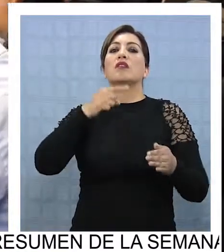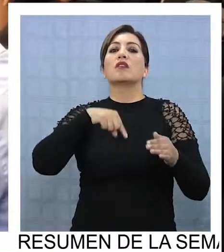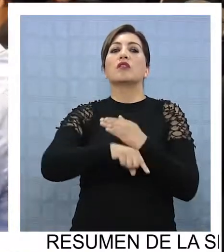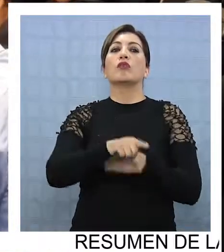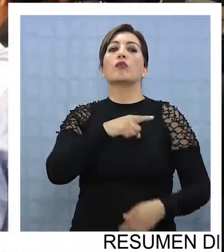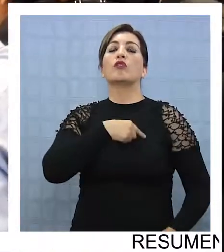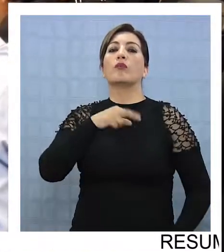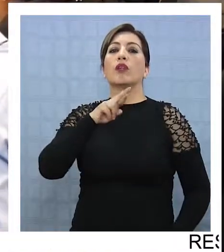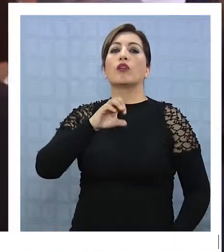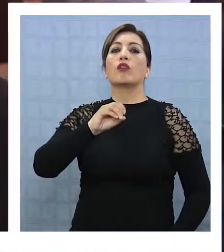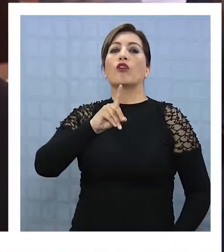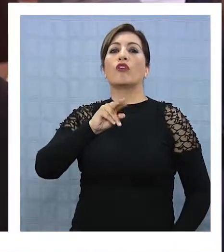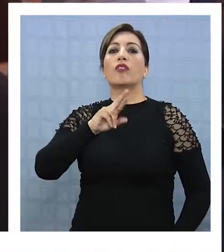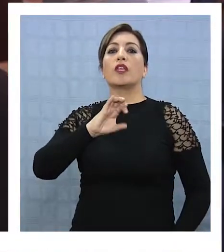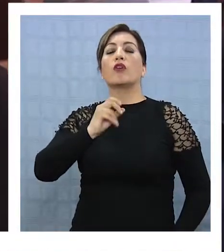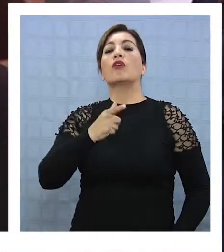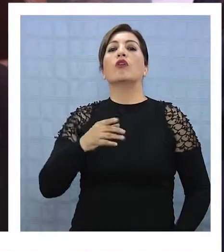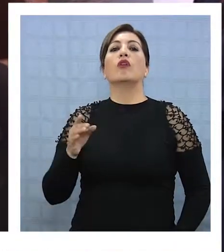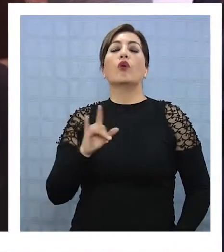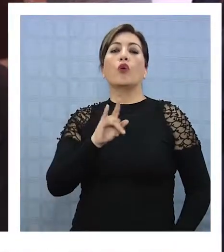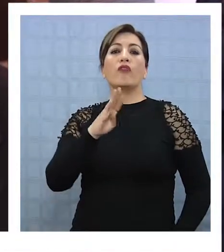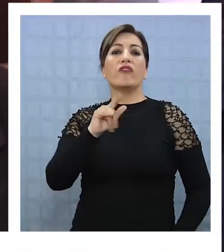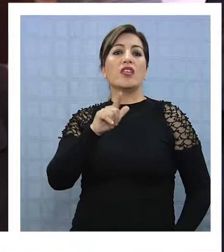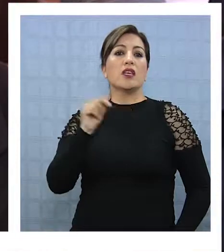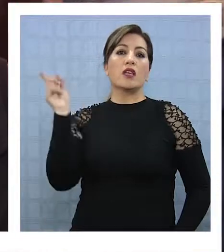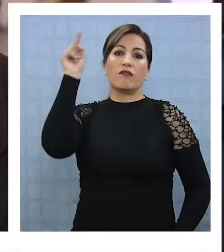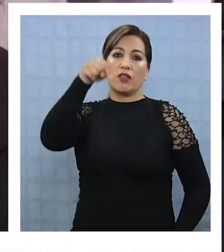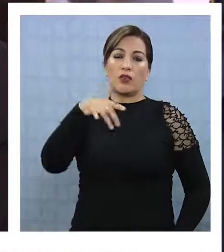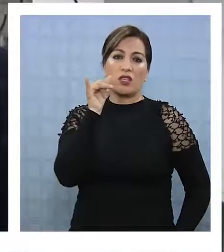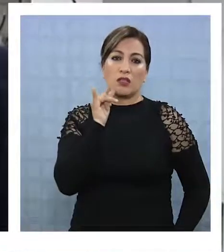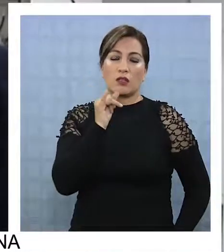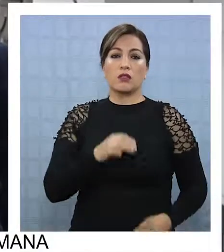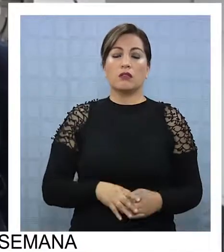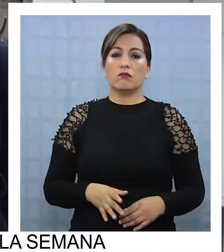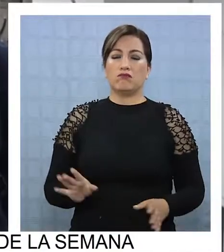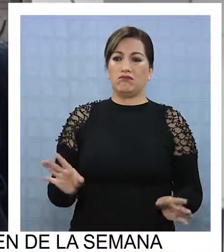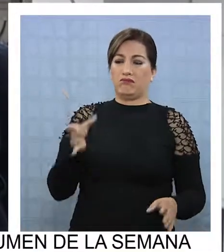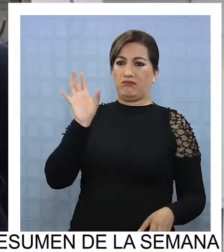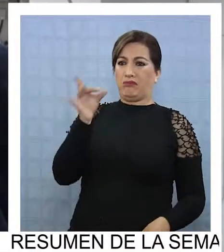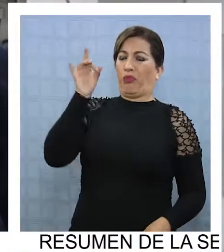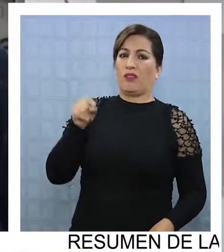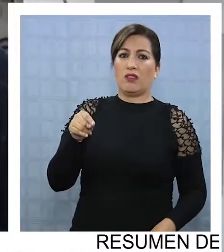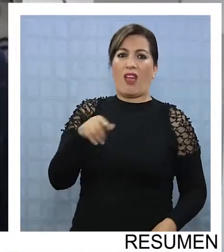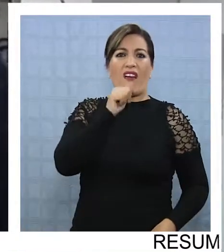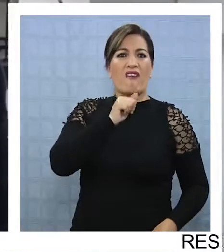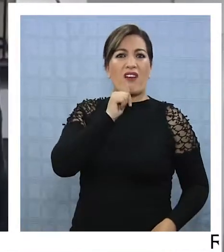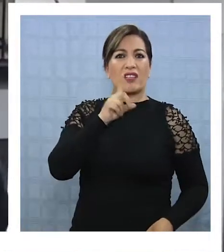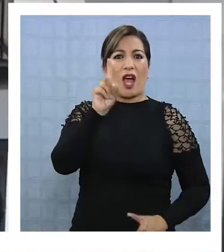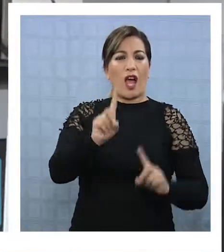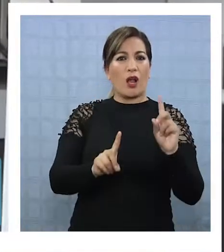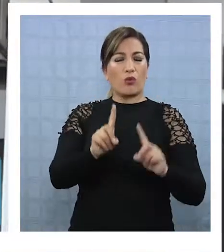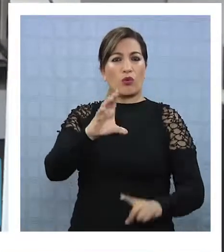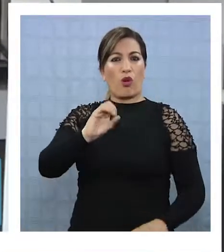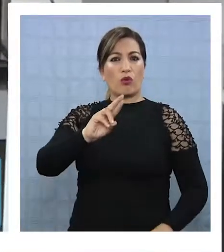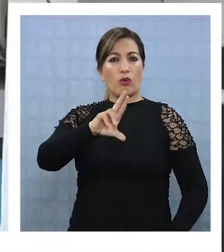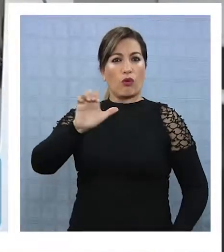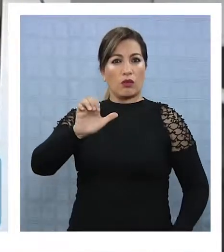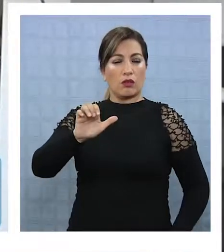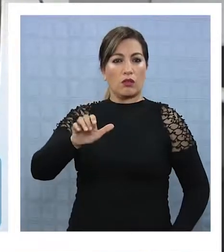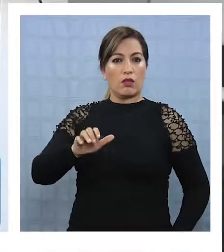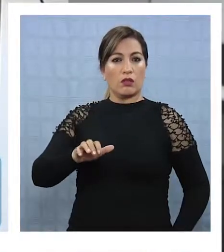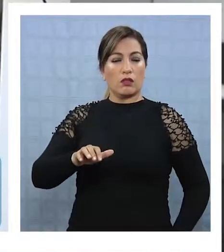Interior, Rodrigo Uvilla, de visita en la región. Vemos que de repente en la mesa faltan varios